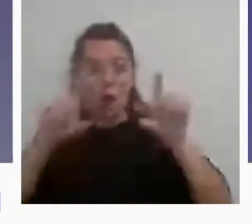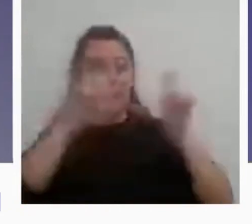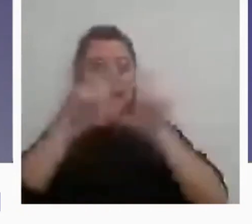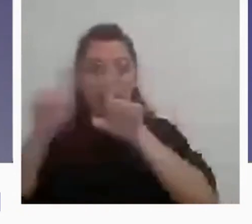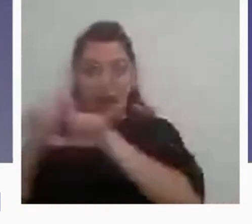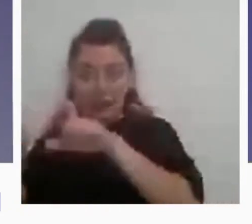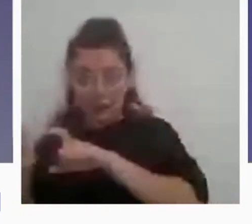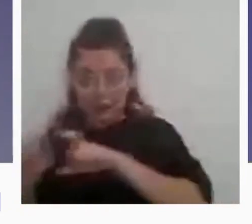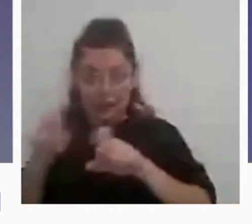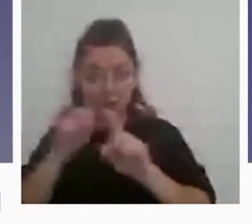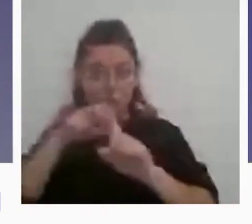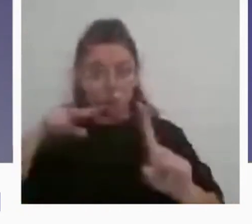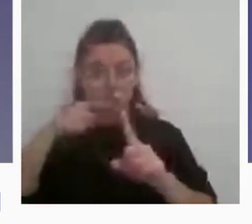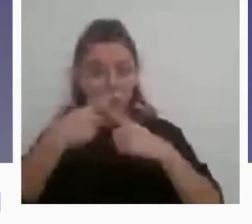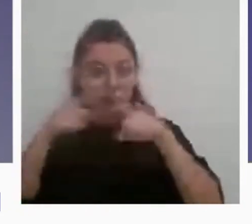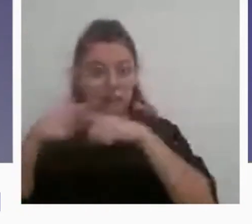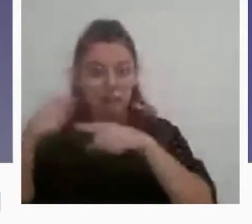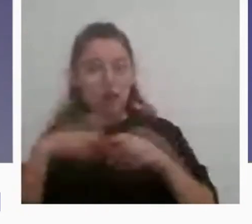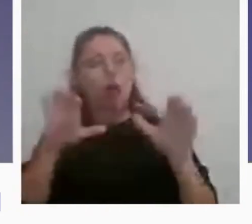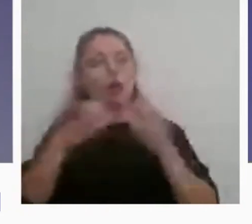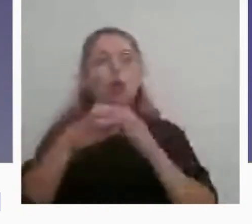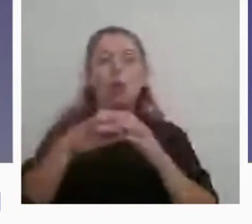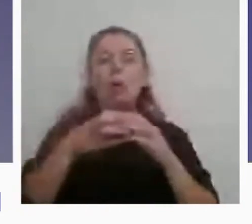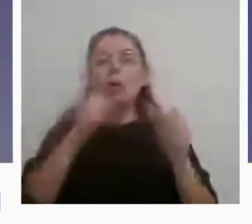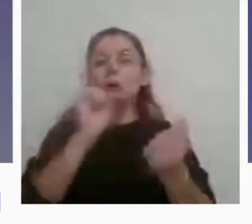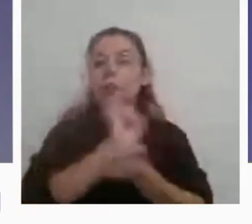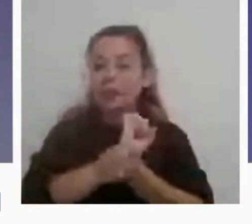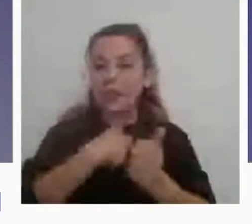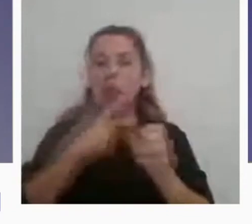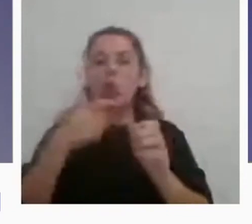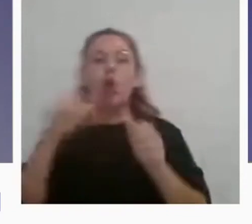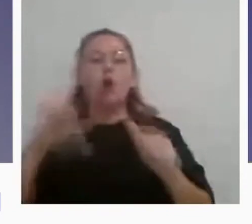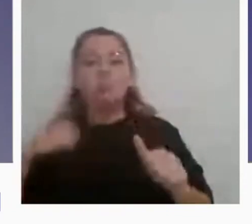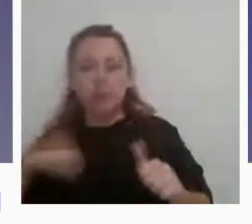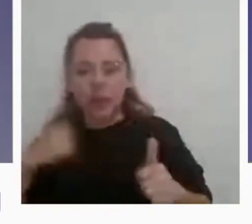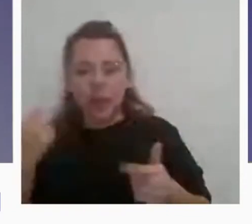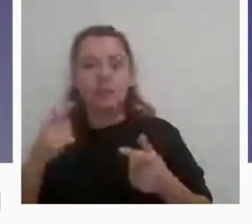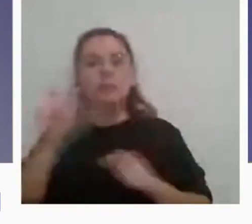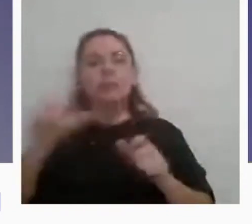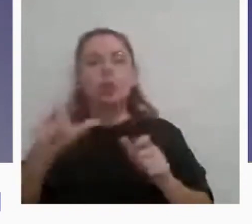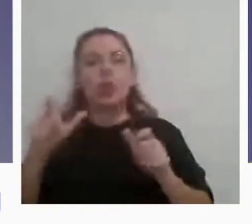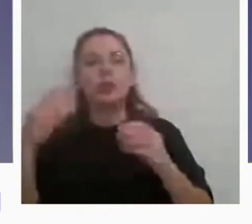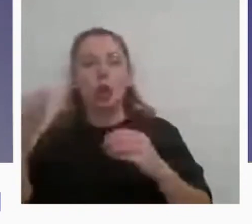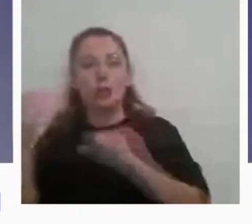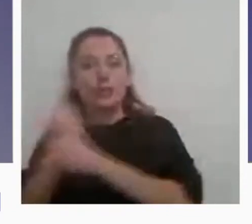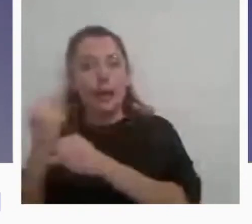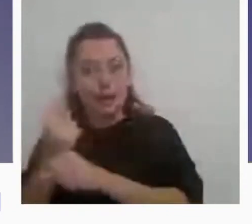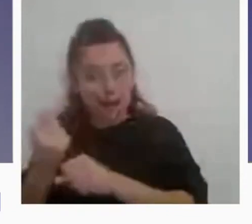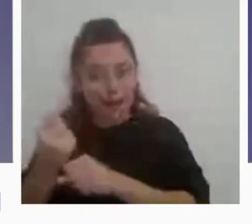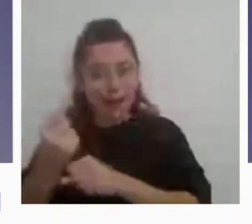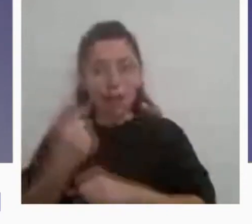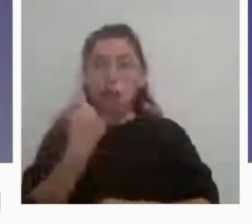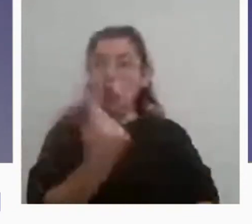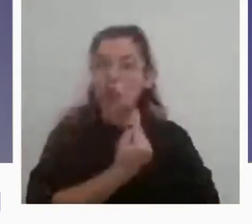diferentes visiones, a grupos penitenciarios, a hospitales psiquiátricos, a personas que trabajan con jóvenes, los diferentes tipos de soledades, ¿no? Y esto parece